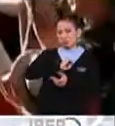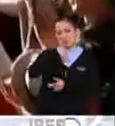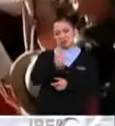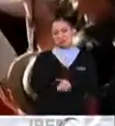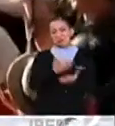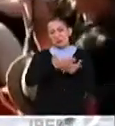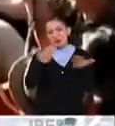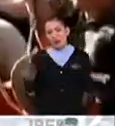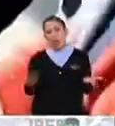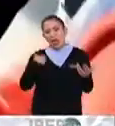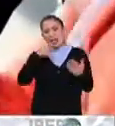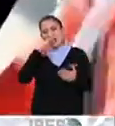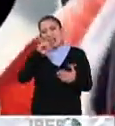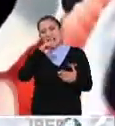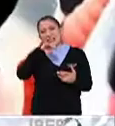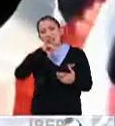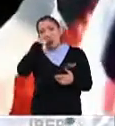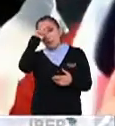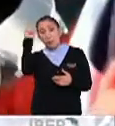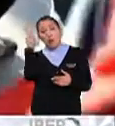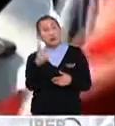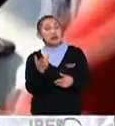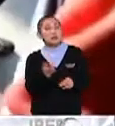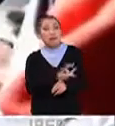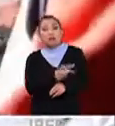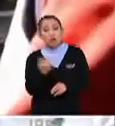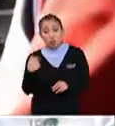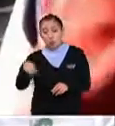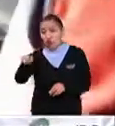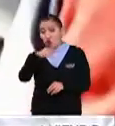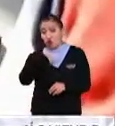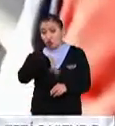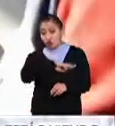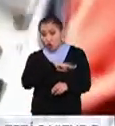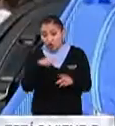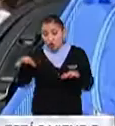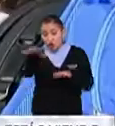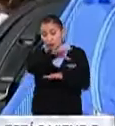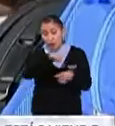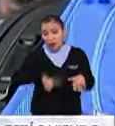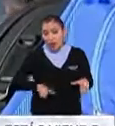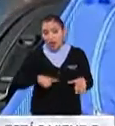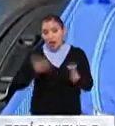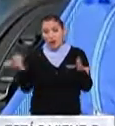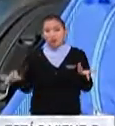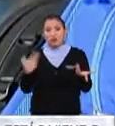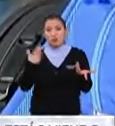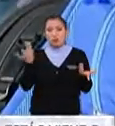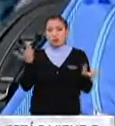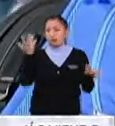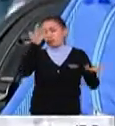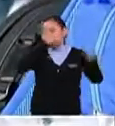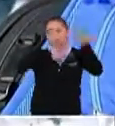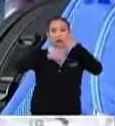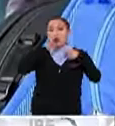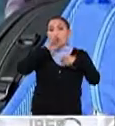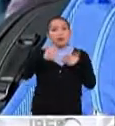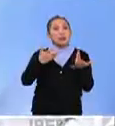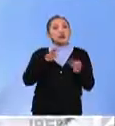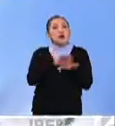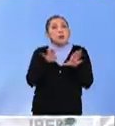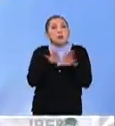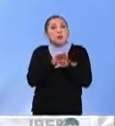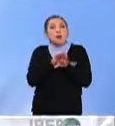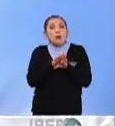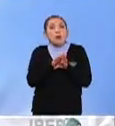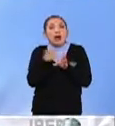ha creado y el racismo, y lo peor que nos puede pasar como sociedad y como gobierno es atromparnos, es decir, no podemos ponernos en